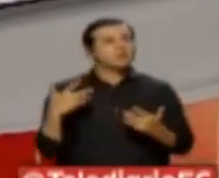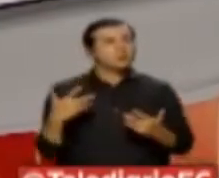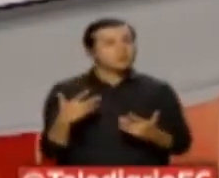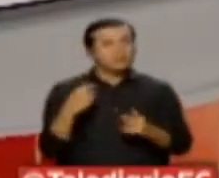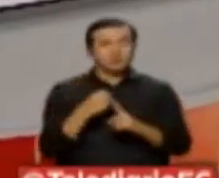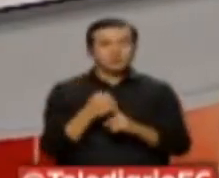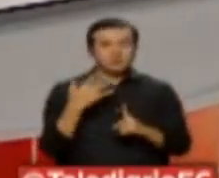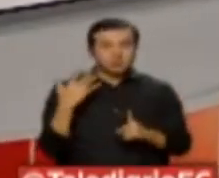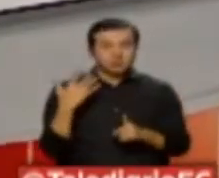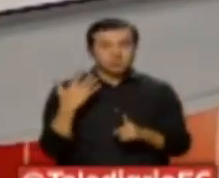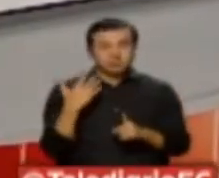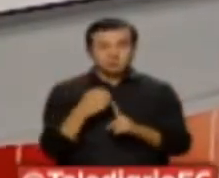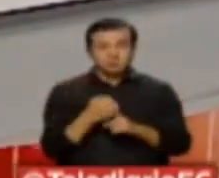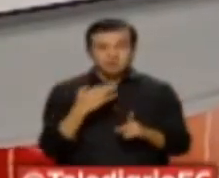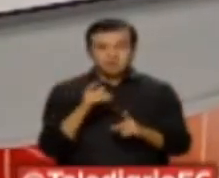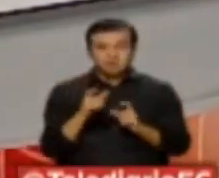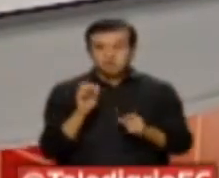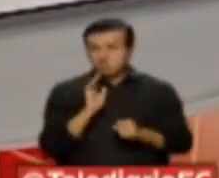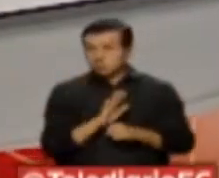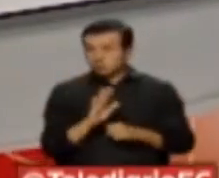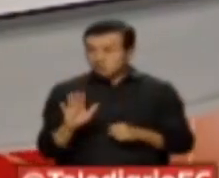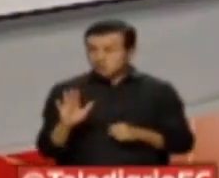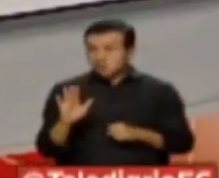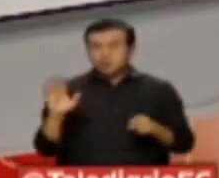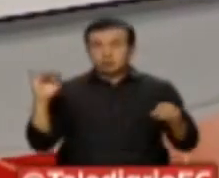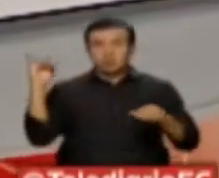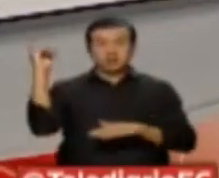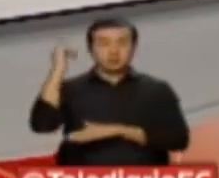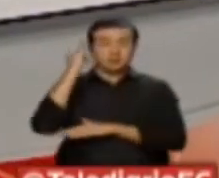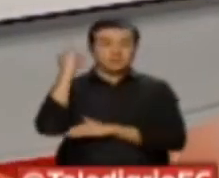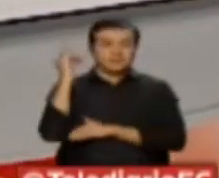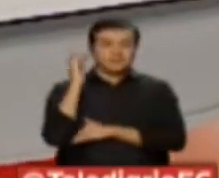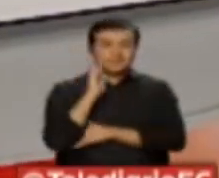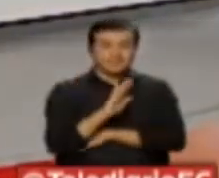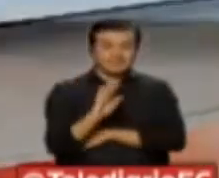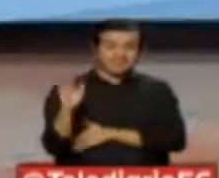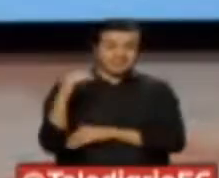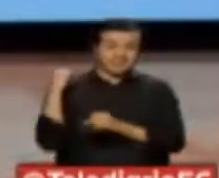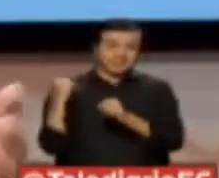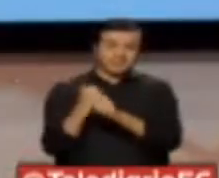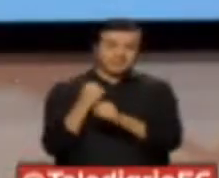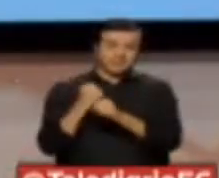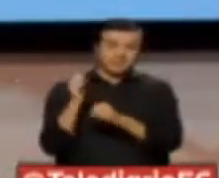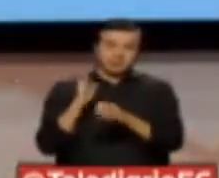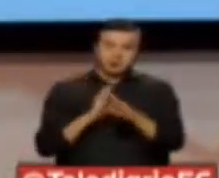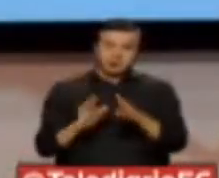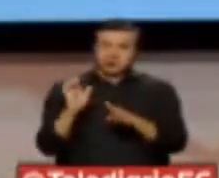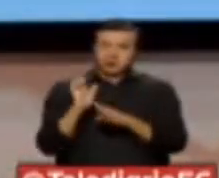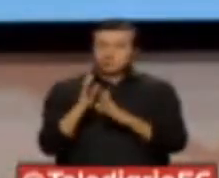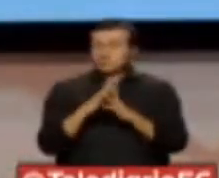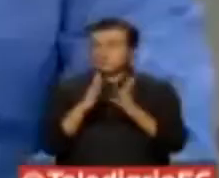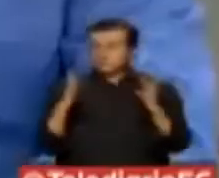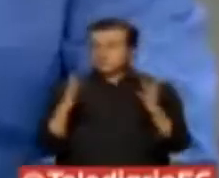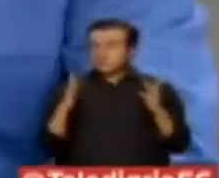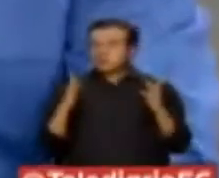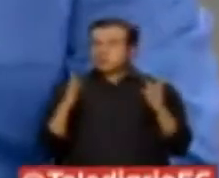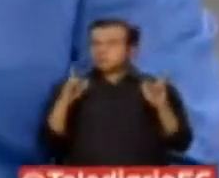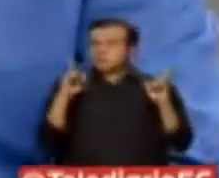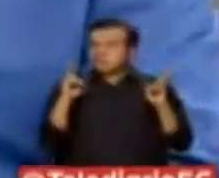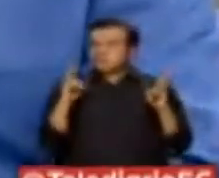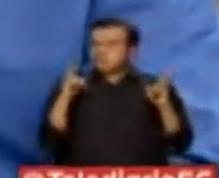impacta a los sectores menos favorecidos o actividad industrias que están ahora trabajando en el ecuador y han hecho grandes inversiones hablando de esa